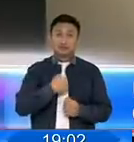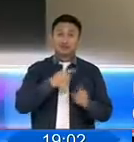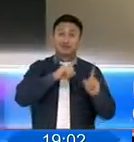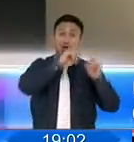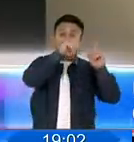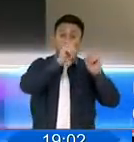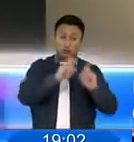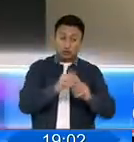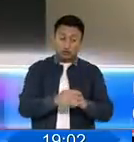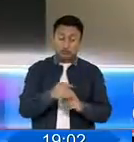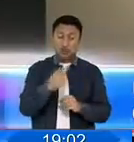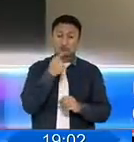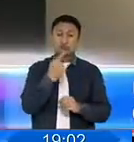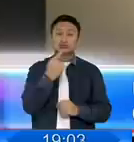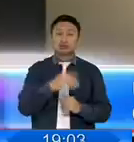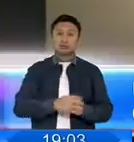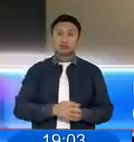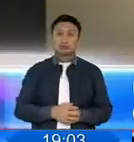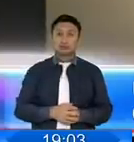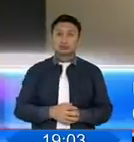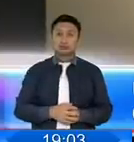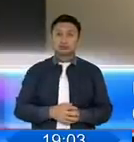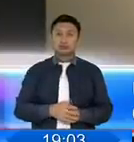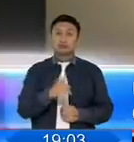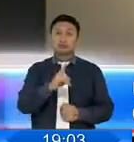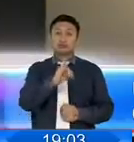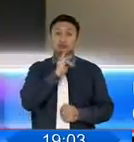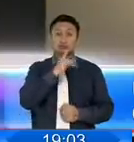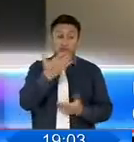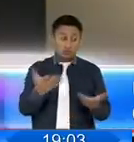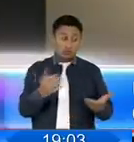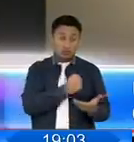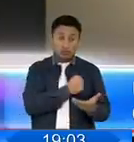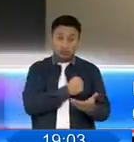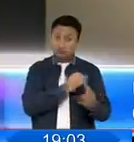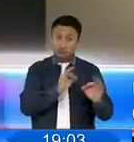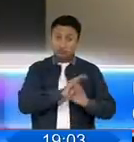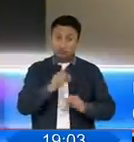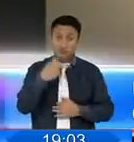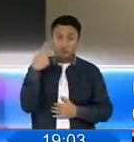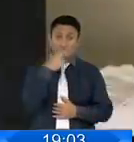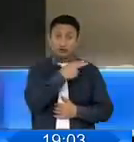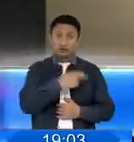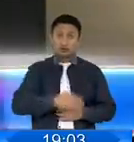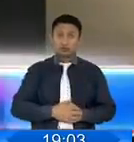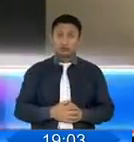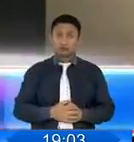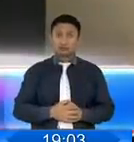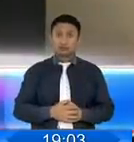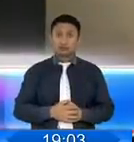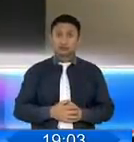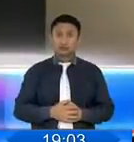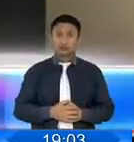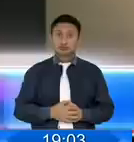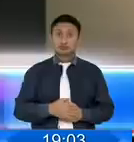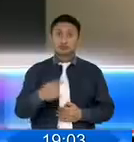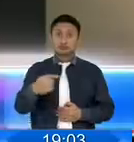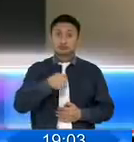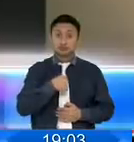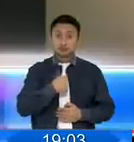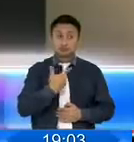ese tema. No tengo propiedad en los Estados Unidos, eso es falso, y no tengo autorización de mis